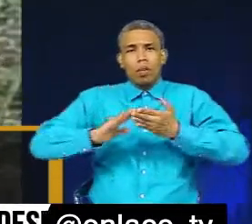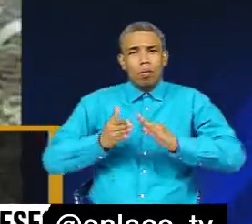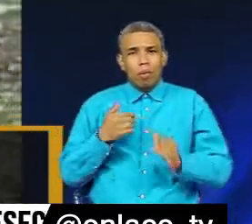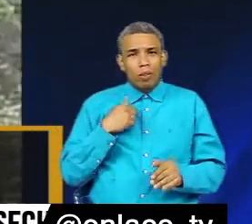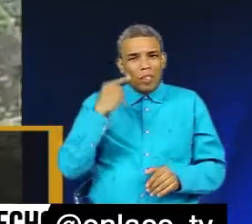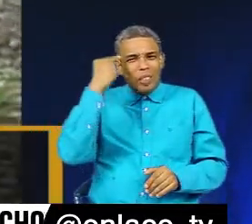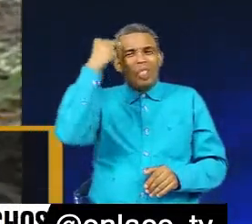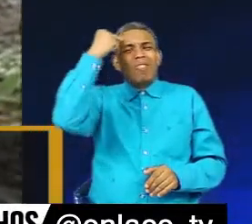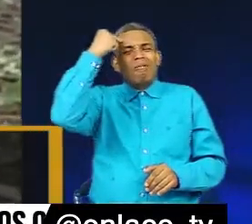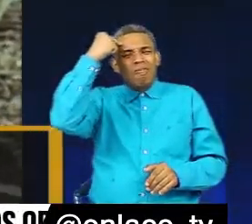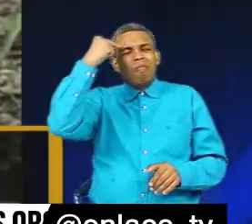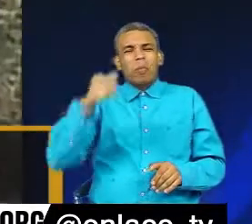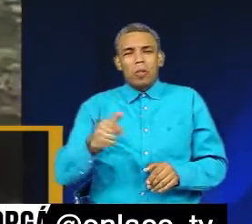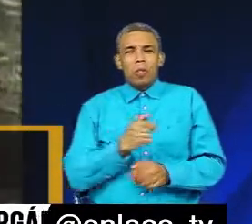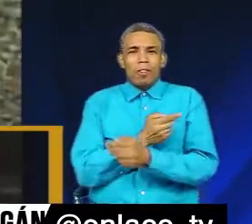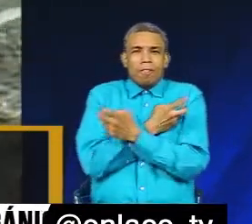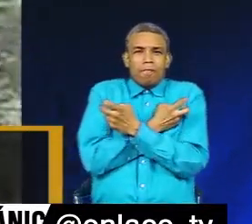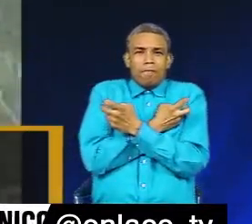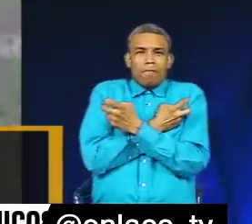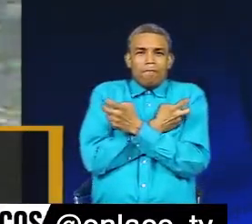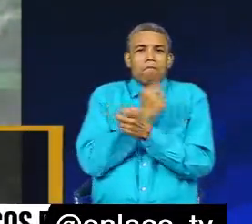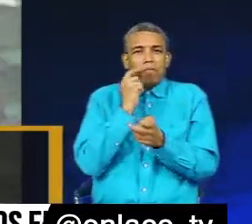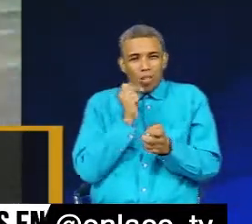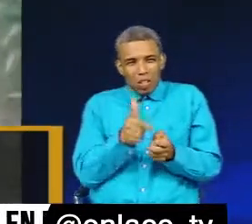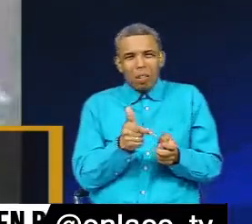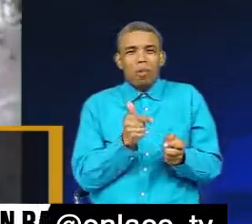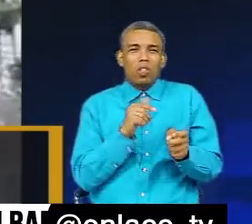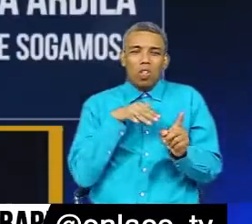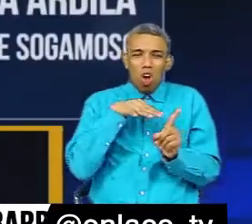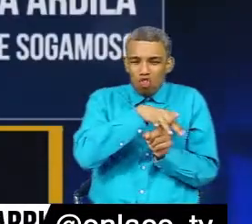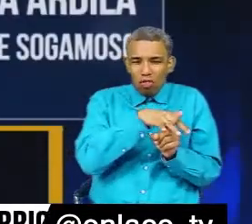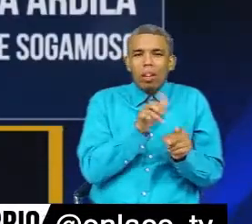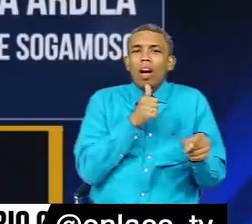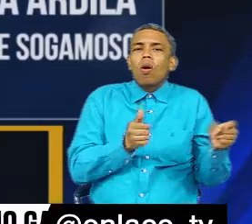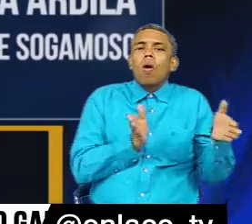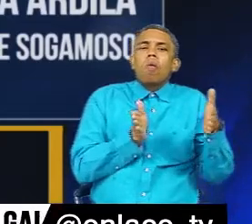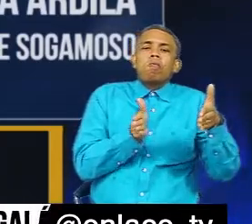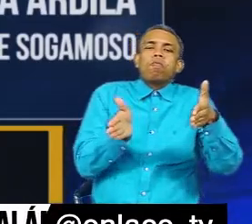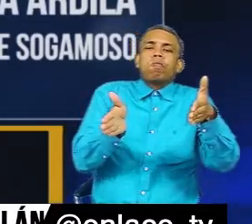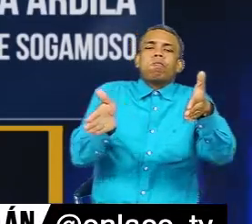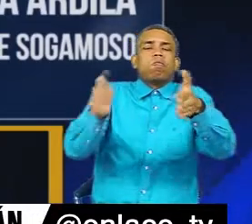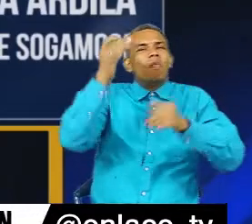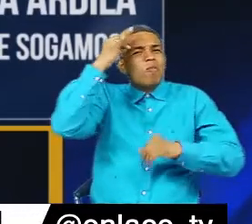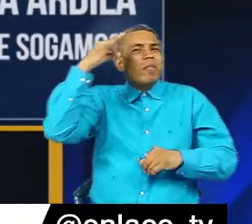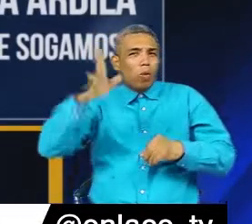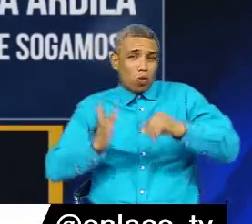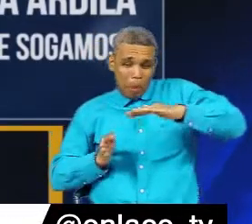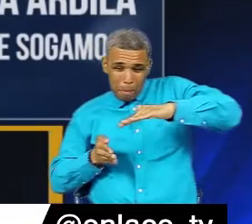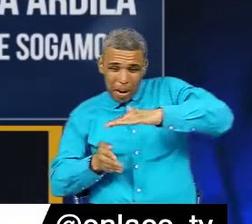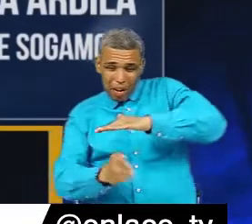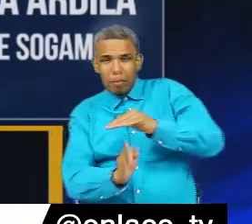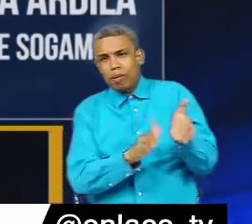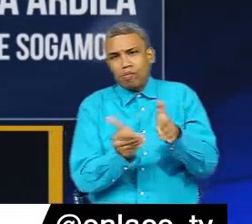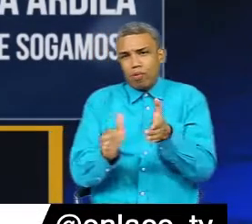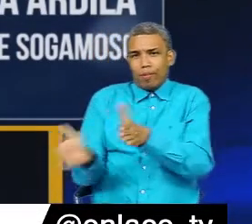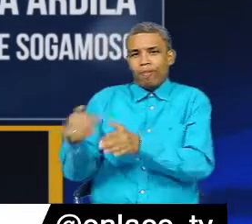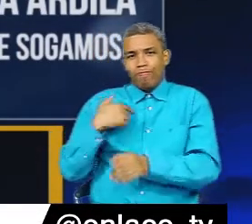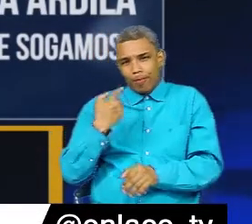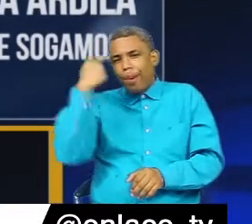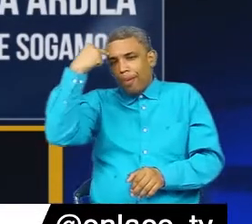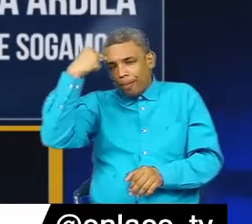raquis, un componente que se usa para fertilizar la palma de aceite. También estuvimos mirando que también